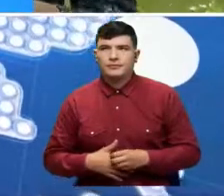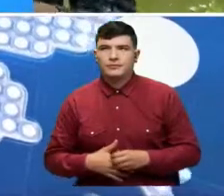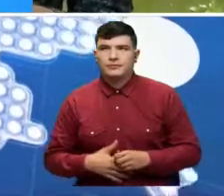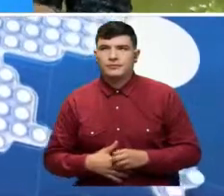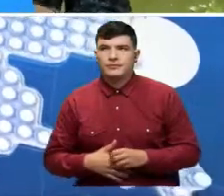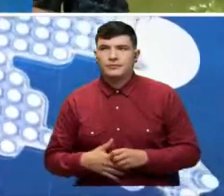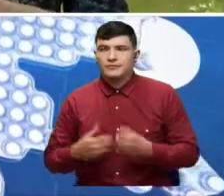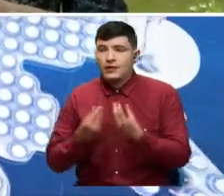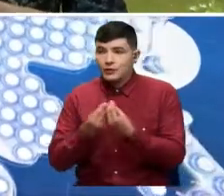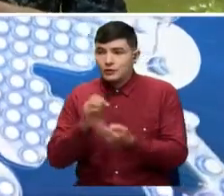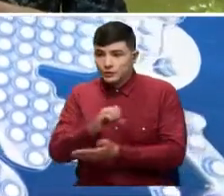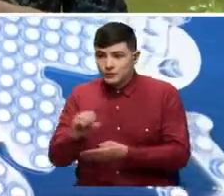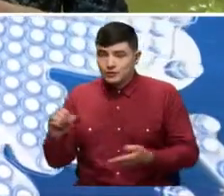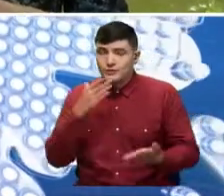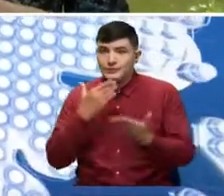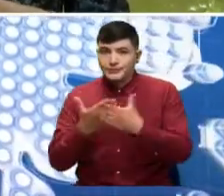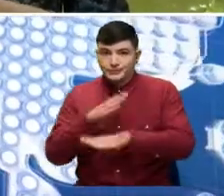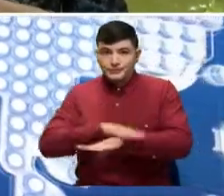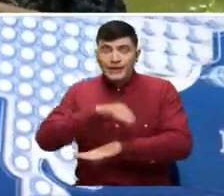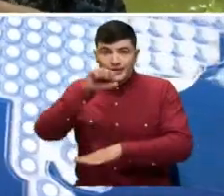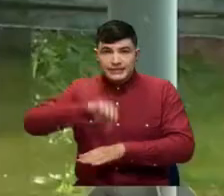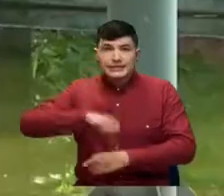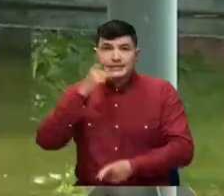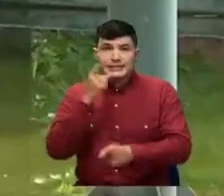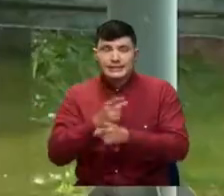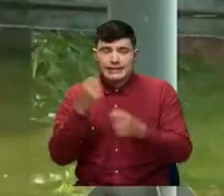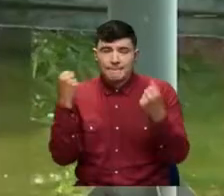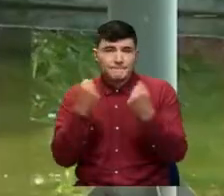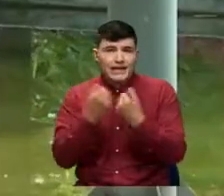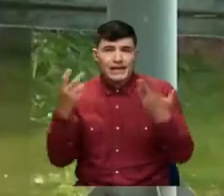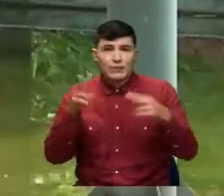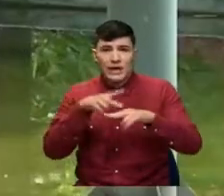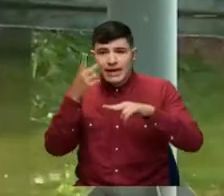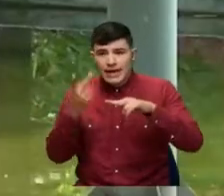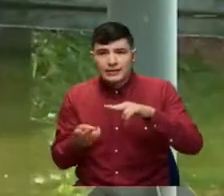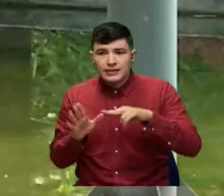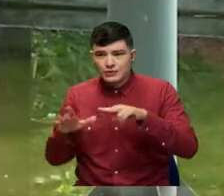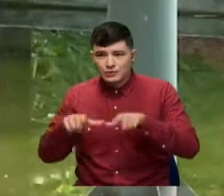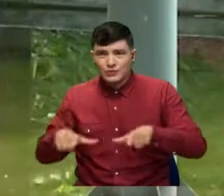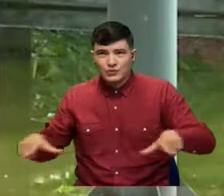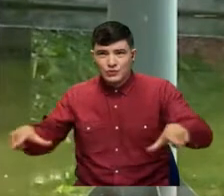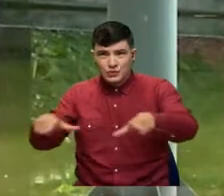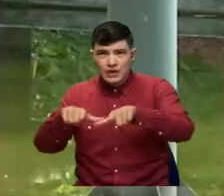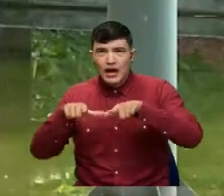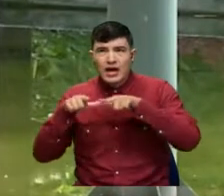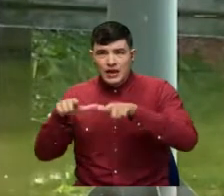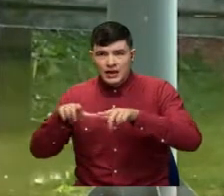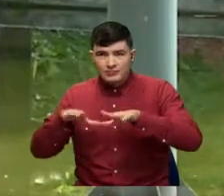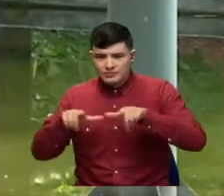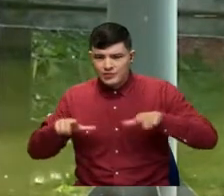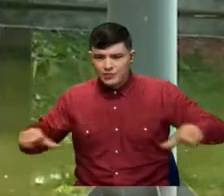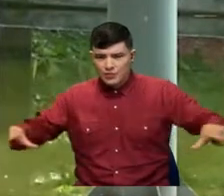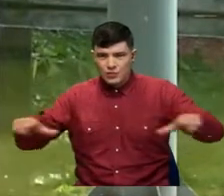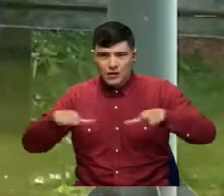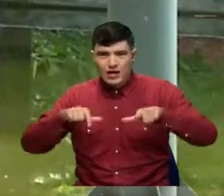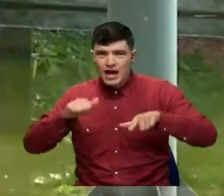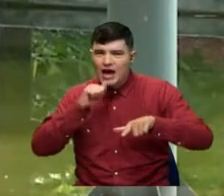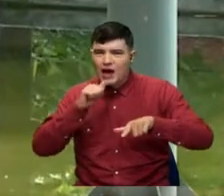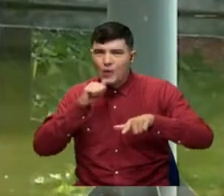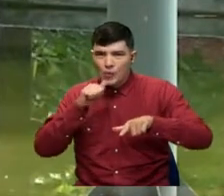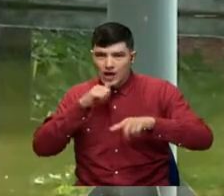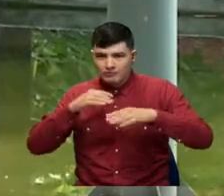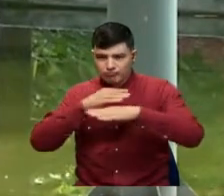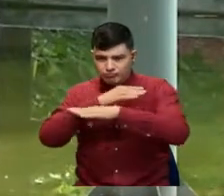compañeros muy buenas tardes así es un accidente se presentó en la subestación de bombeo de bosconia del acueducto metropolitano